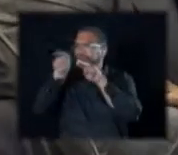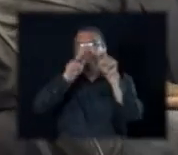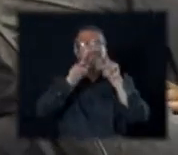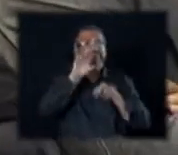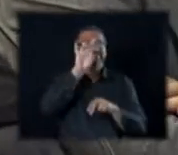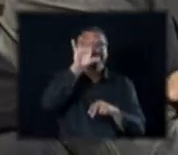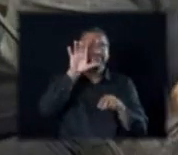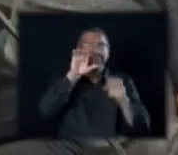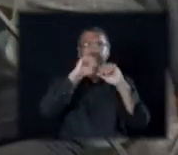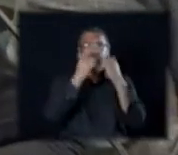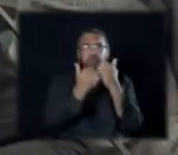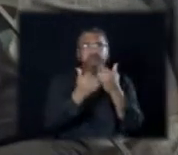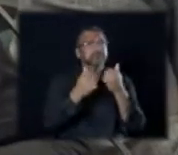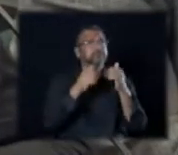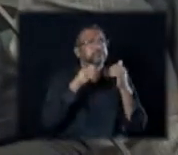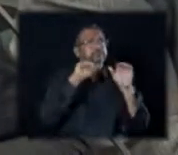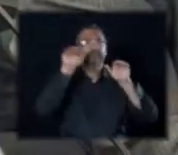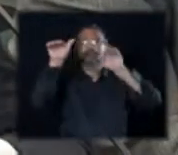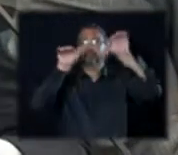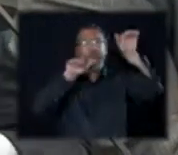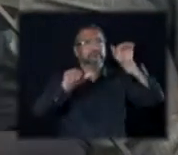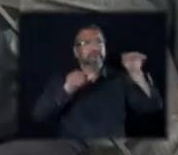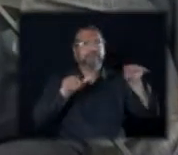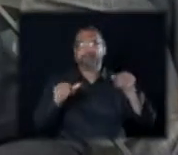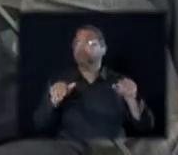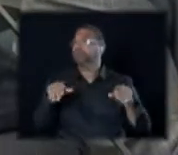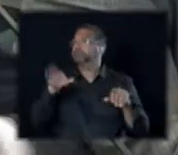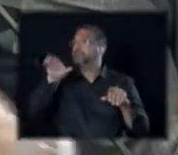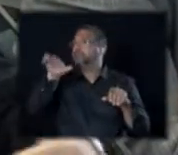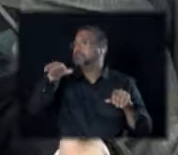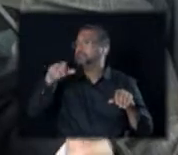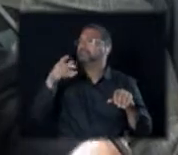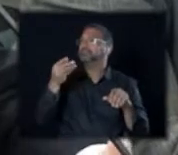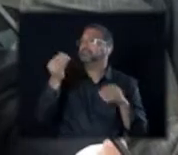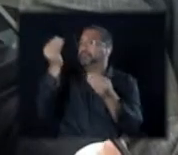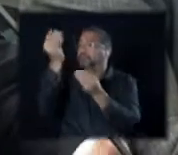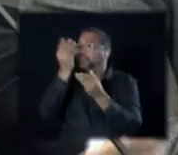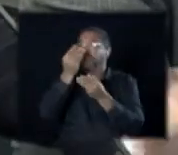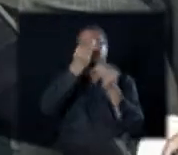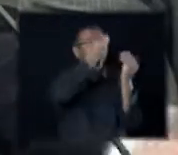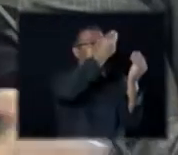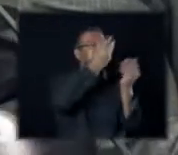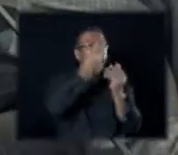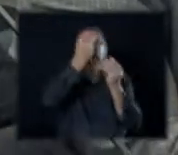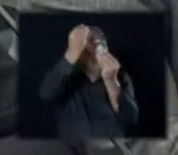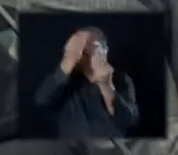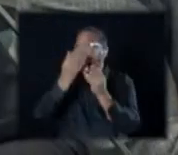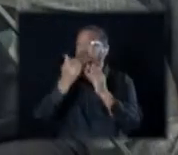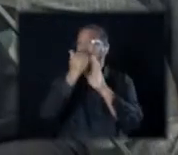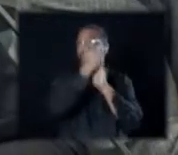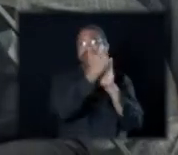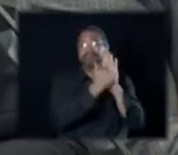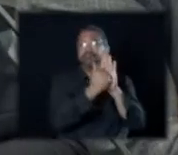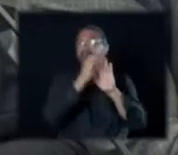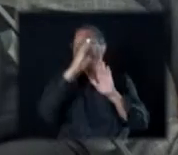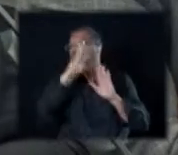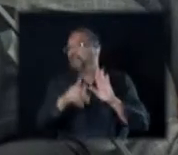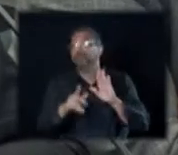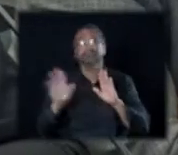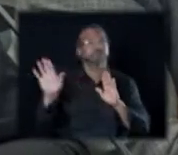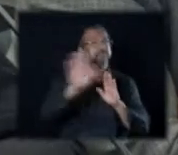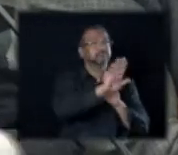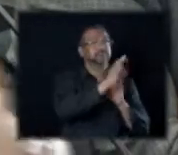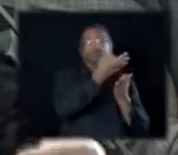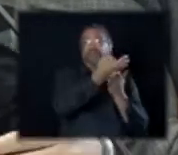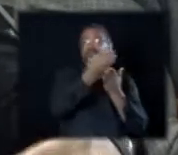800 agencias, hablar con los jefes de agencia acerca de las cuentas bancarias que tienen, y entonces debemos hablar con los